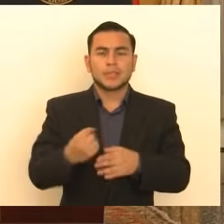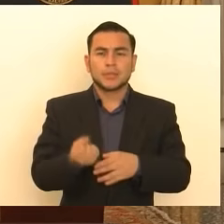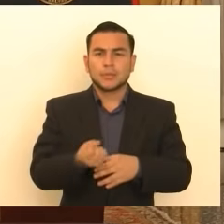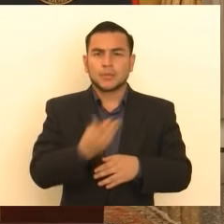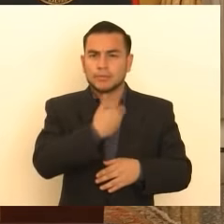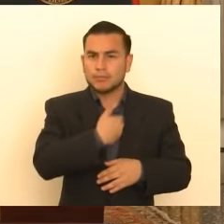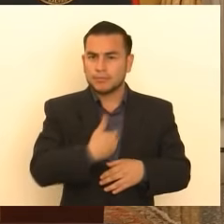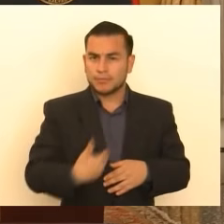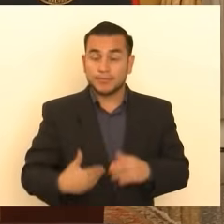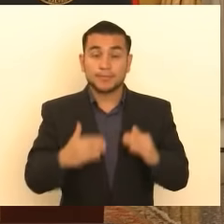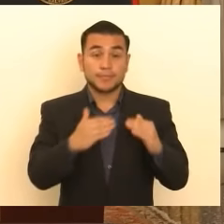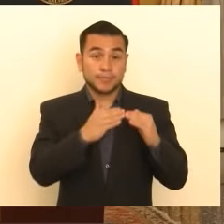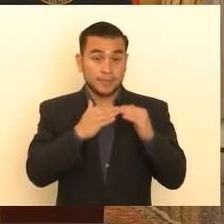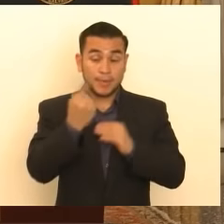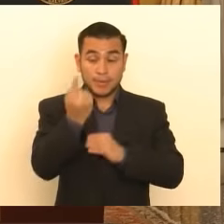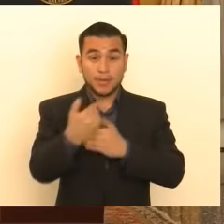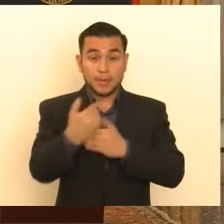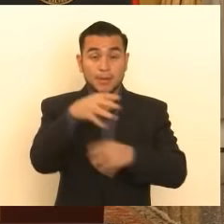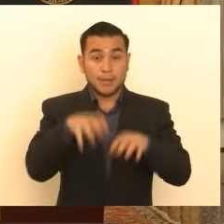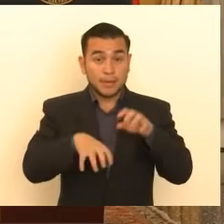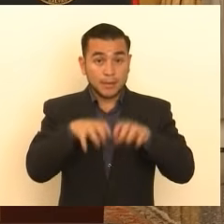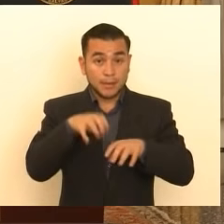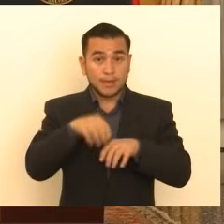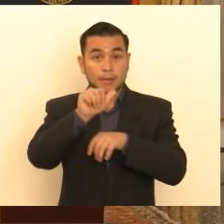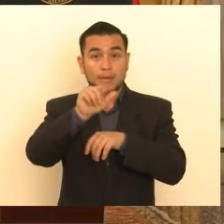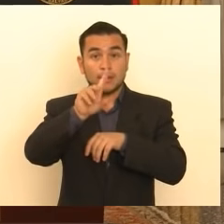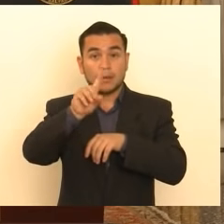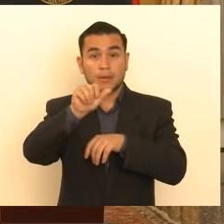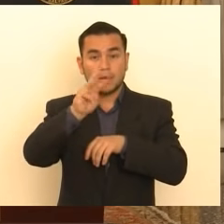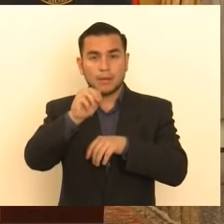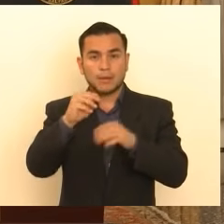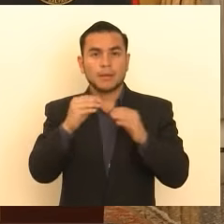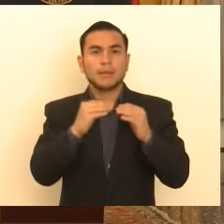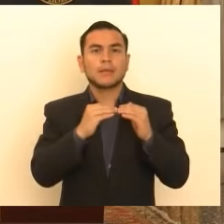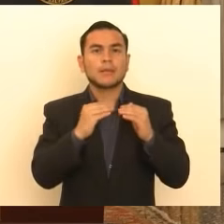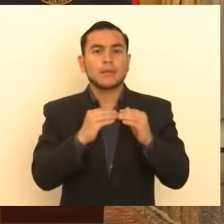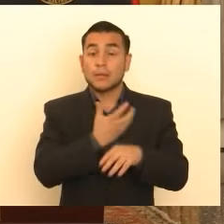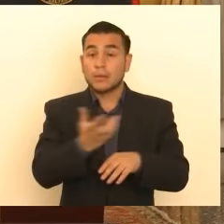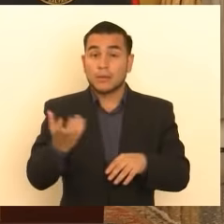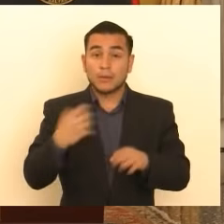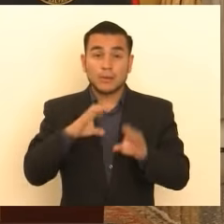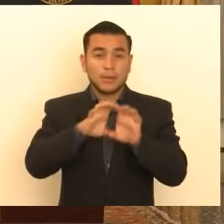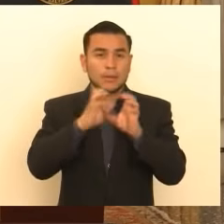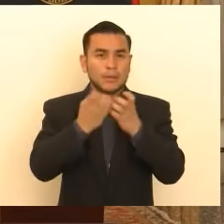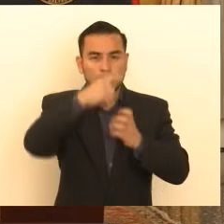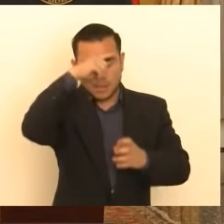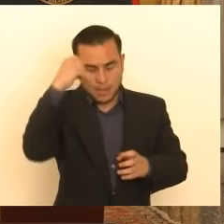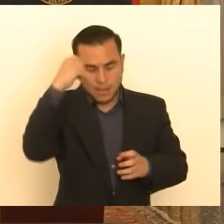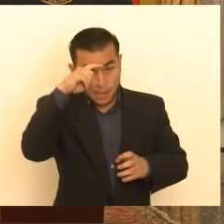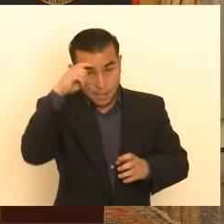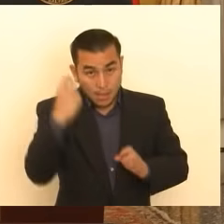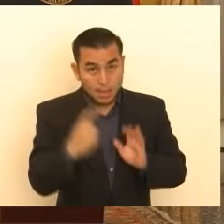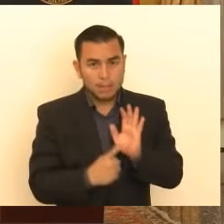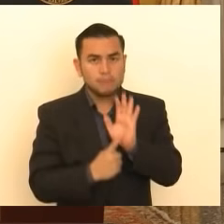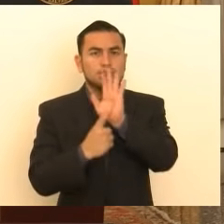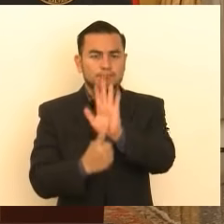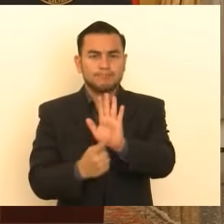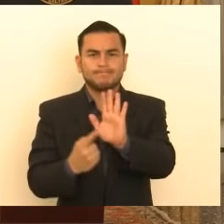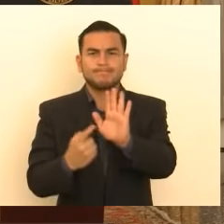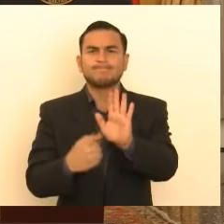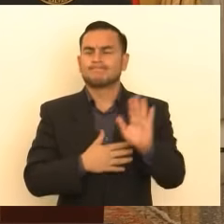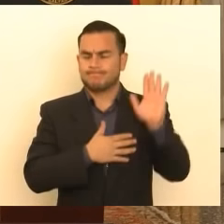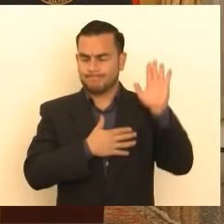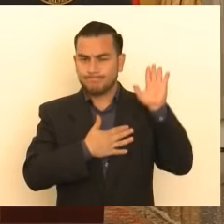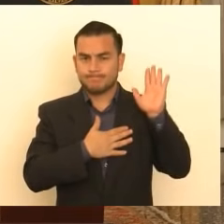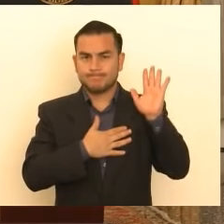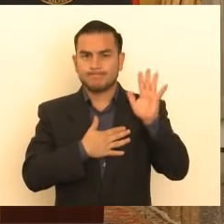con nuestro embajador, con este gabinete y mostrar el compromiso de los Estados Unidos